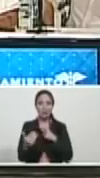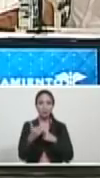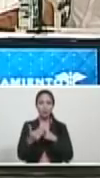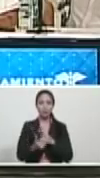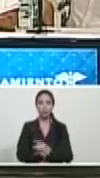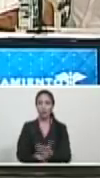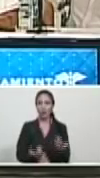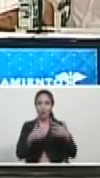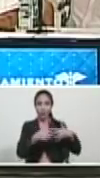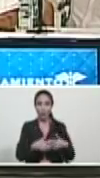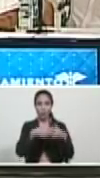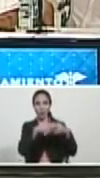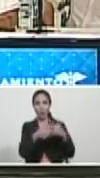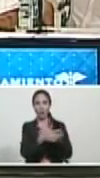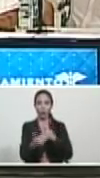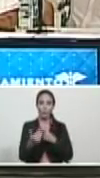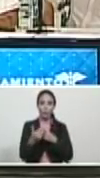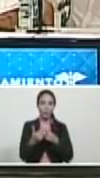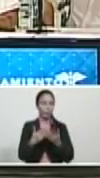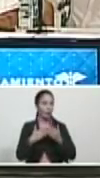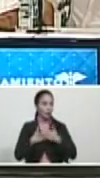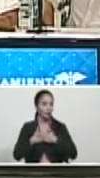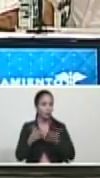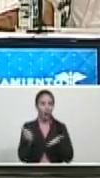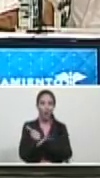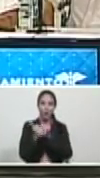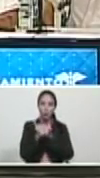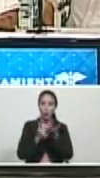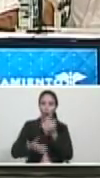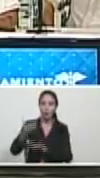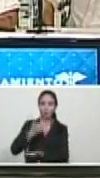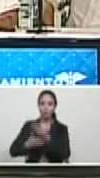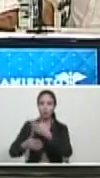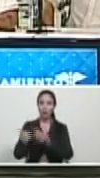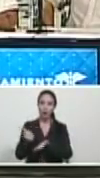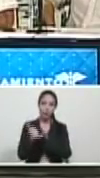Y yo les dije, toda la ayuda, todo el apoyo,